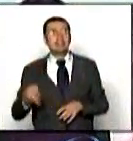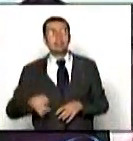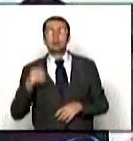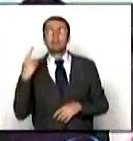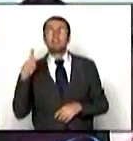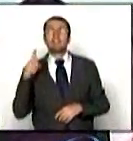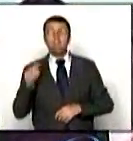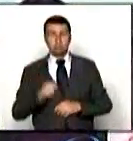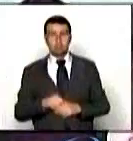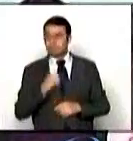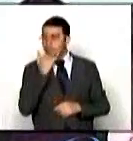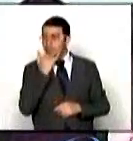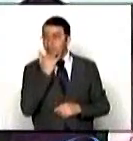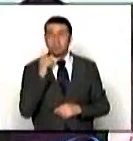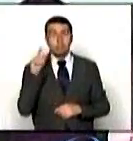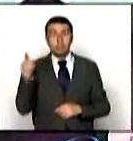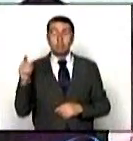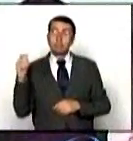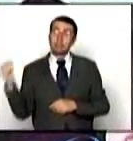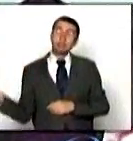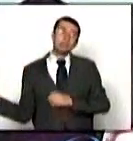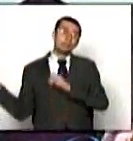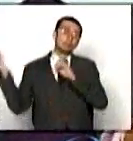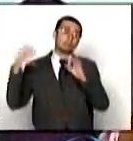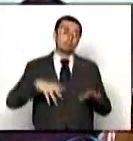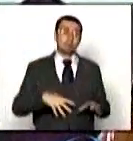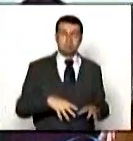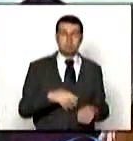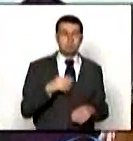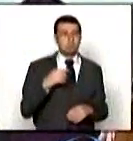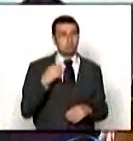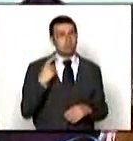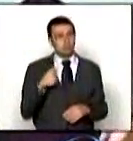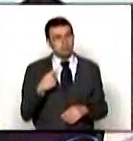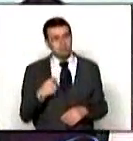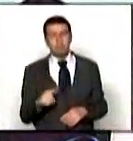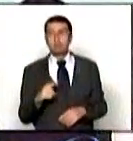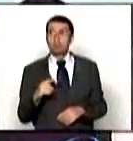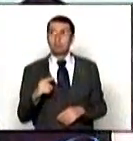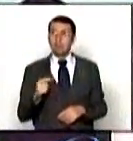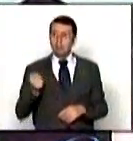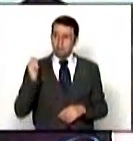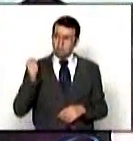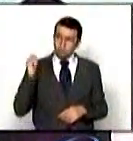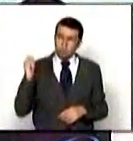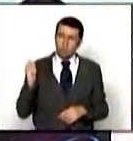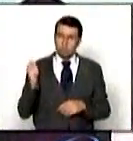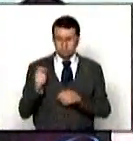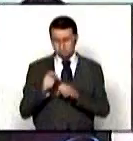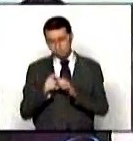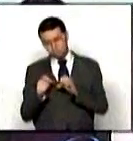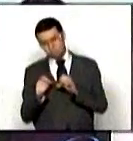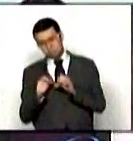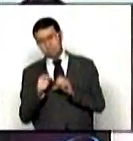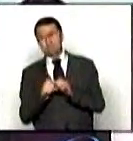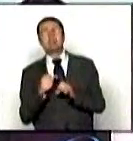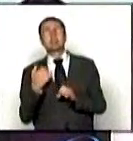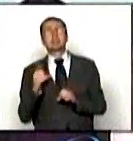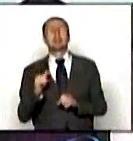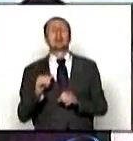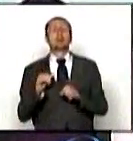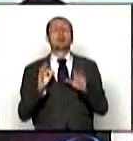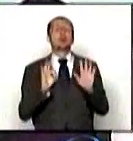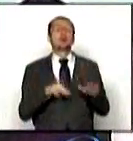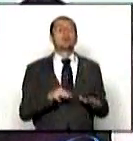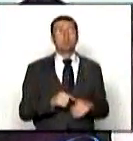por ejemplo, esas manzanas chilenas, y hoy aquí viene siendo noviembre, agosto, y vemos todavía esas manzanas con ese diseño de Chile, y no nos podemos a pensar que esa manzana lleva más de 8 o